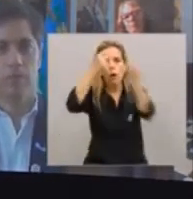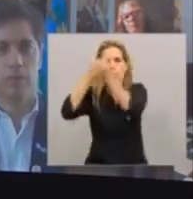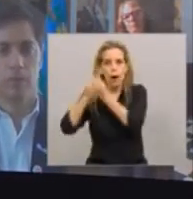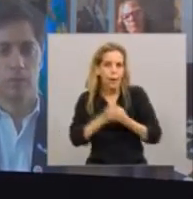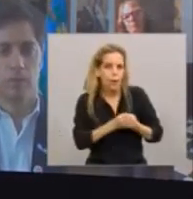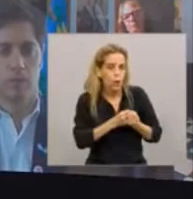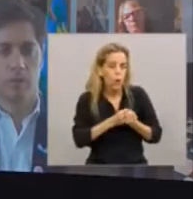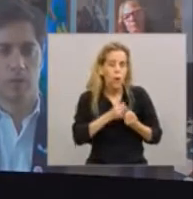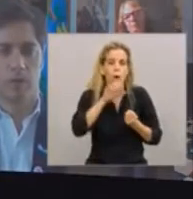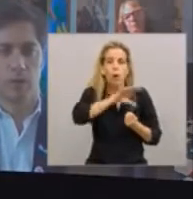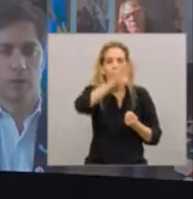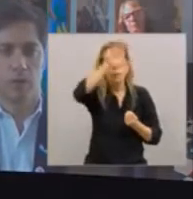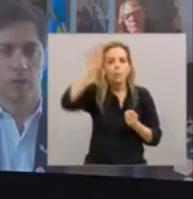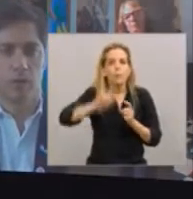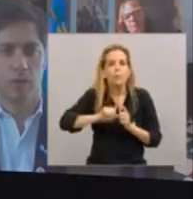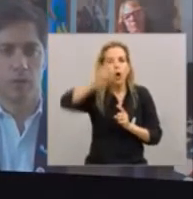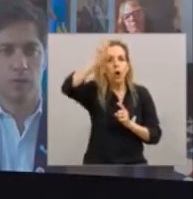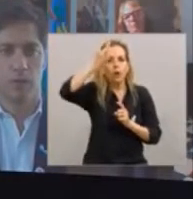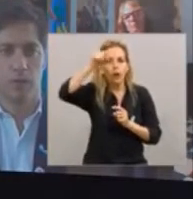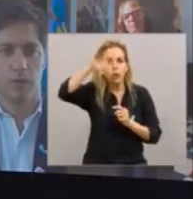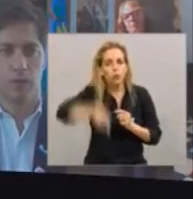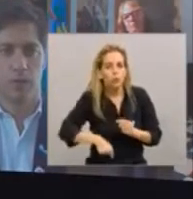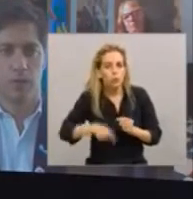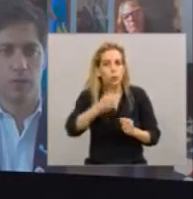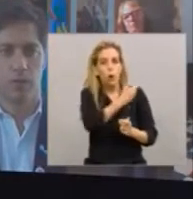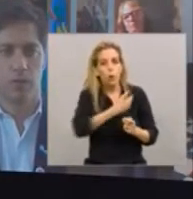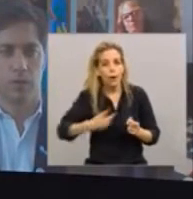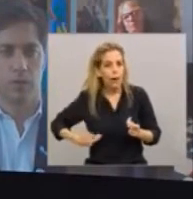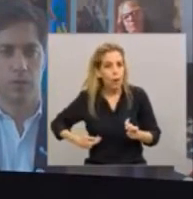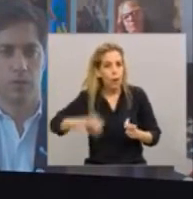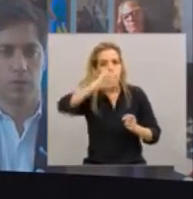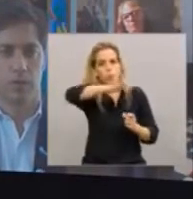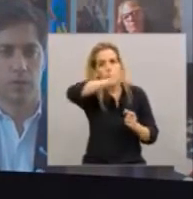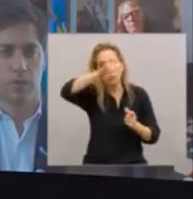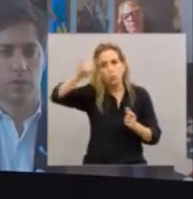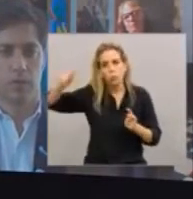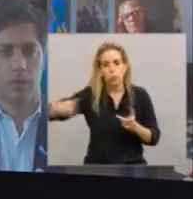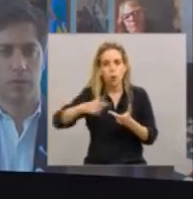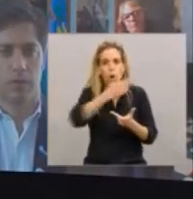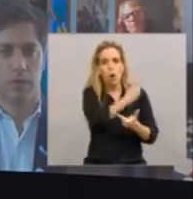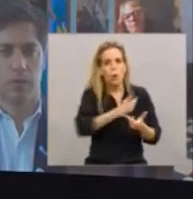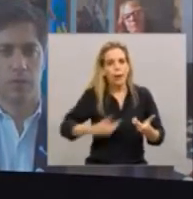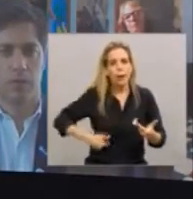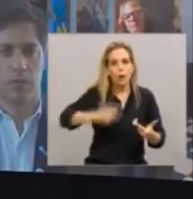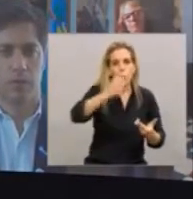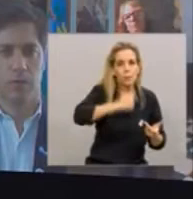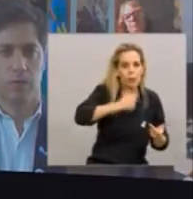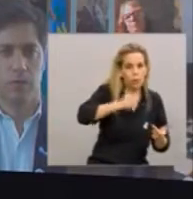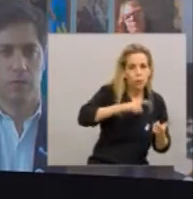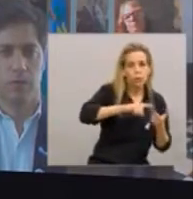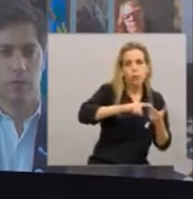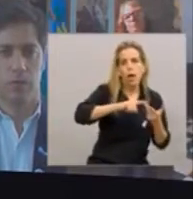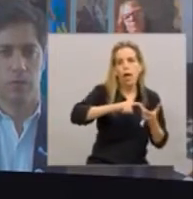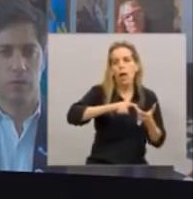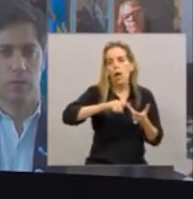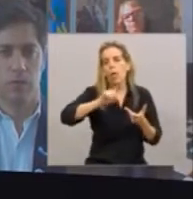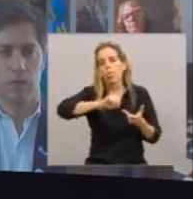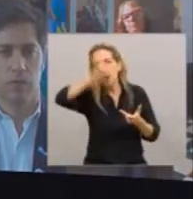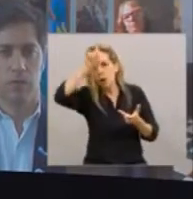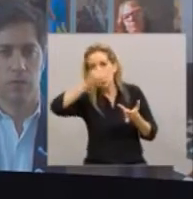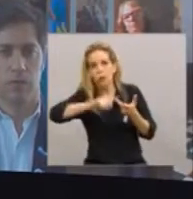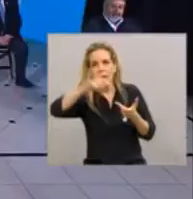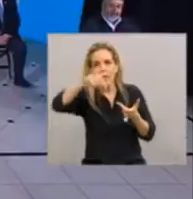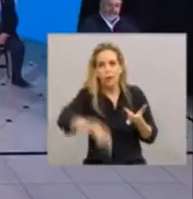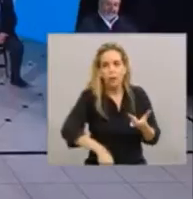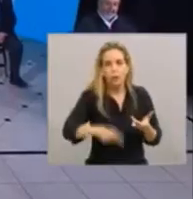de tierra del fuego allí en el sur desde el gobernador de mendoza al oeste hasta buenos aires